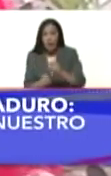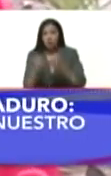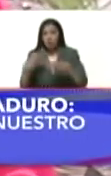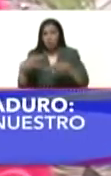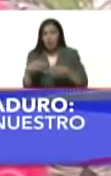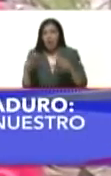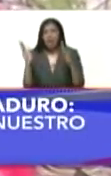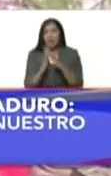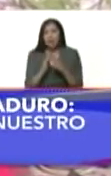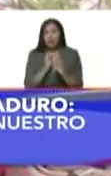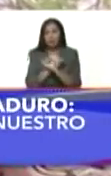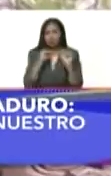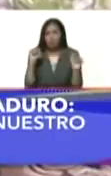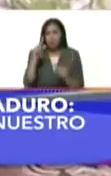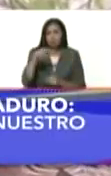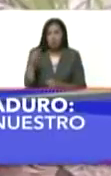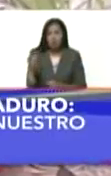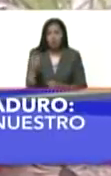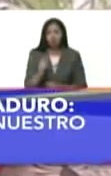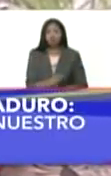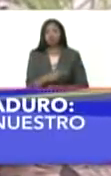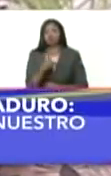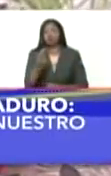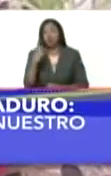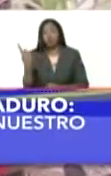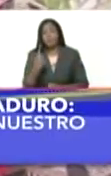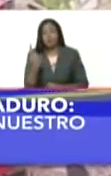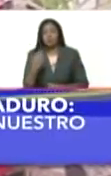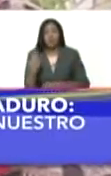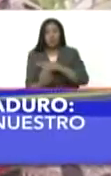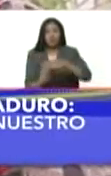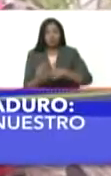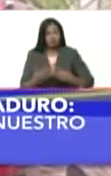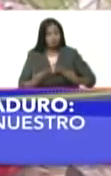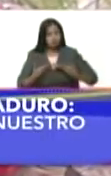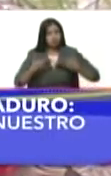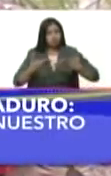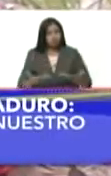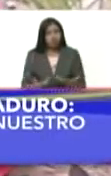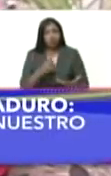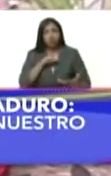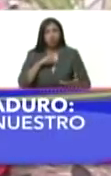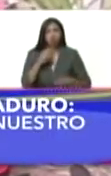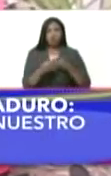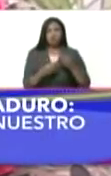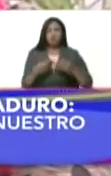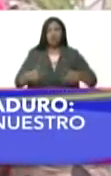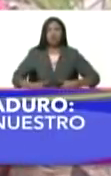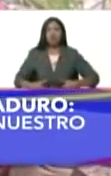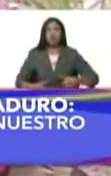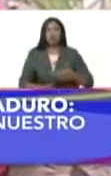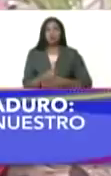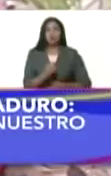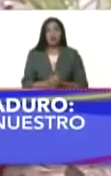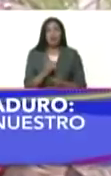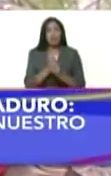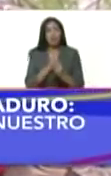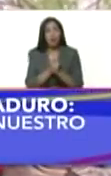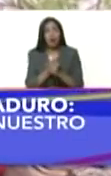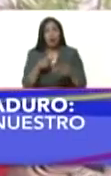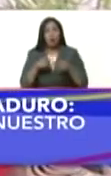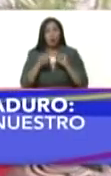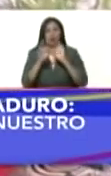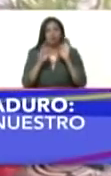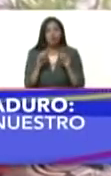Sería imposible. Solo la revolución lo hace posible. Y tenemos que redoblar el esfuerzo, el trabajo.